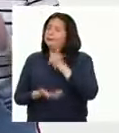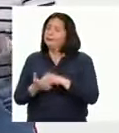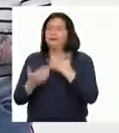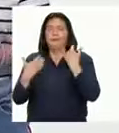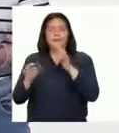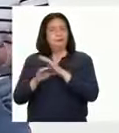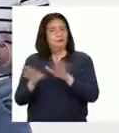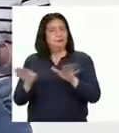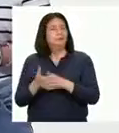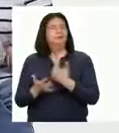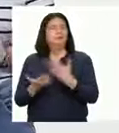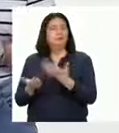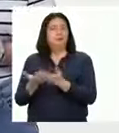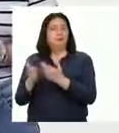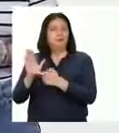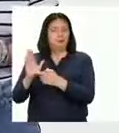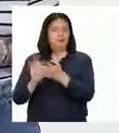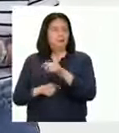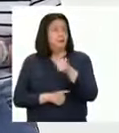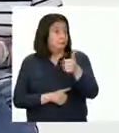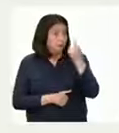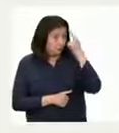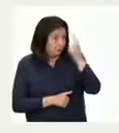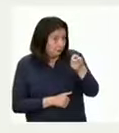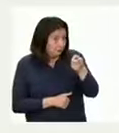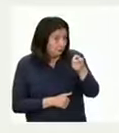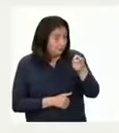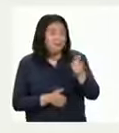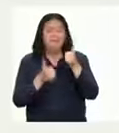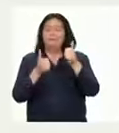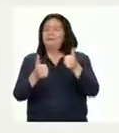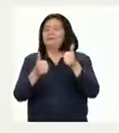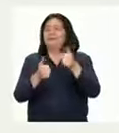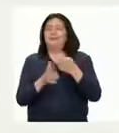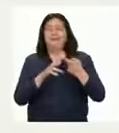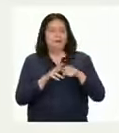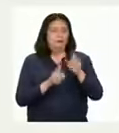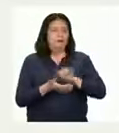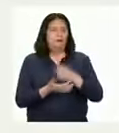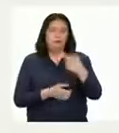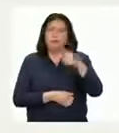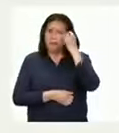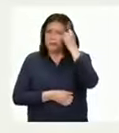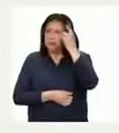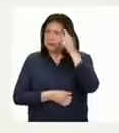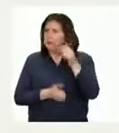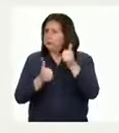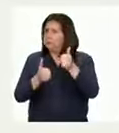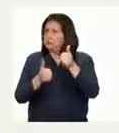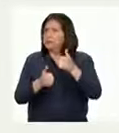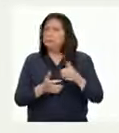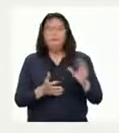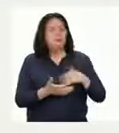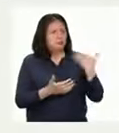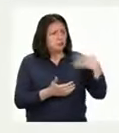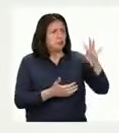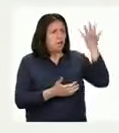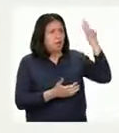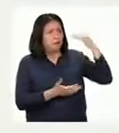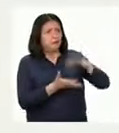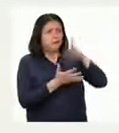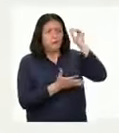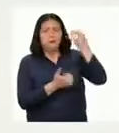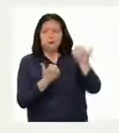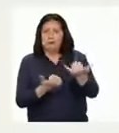esta entrevista demostrativa. ¿Qué le pareció? Excelente inicio. Has comprendido muy bien todo lo que hemos aprendido